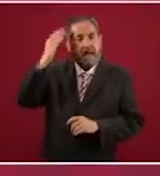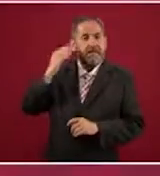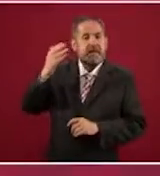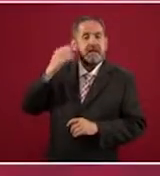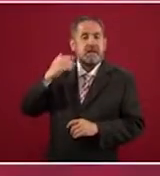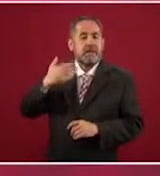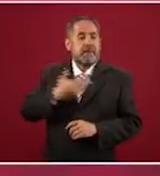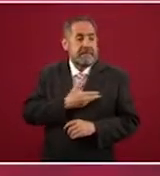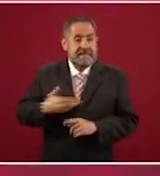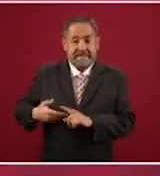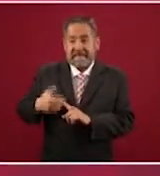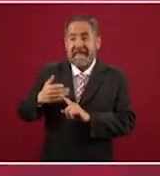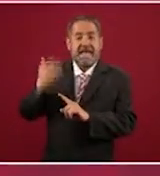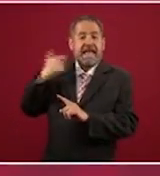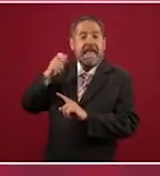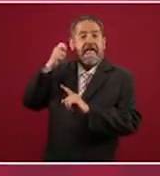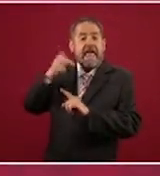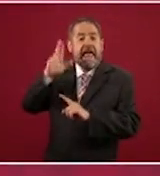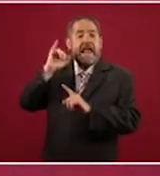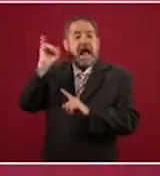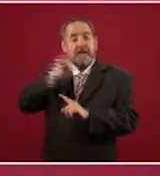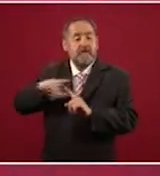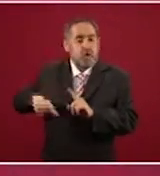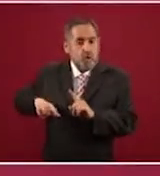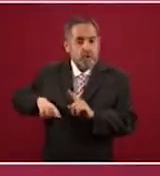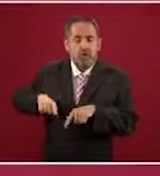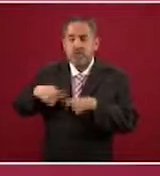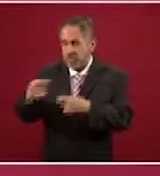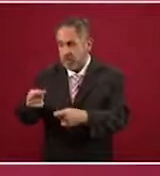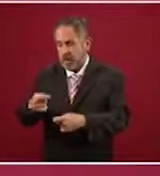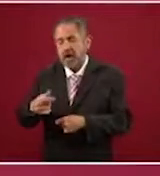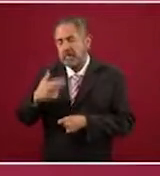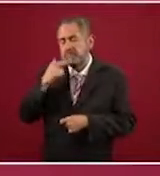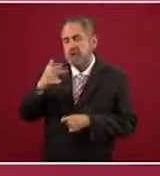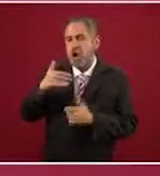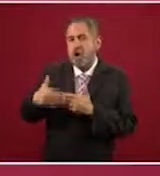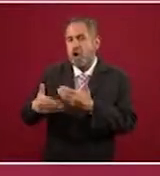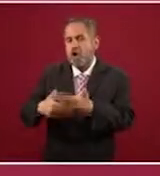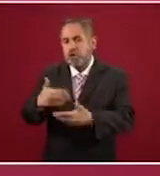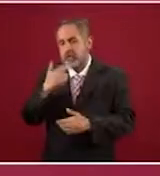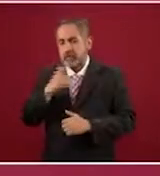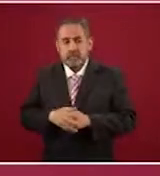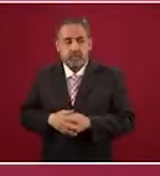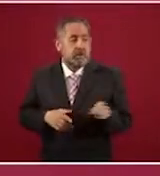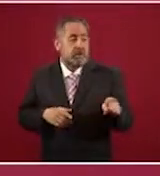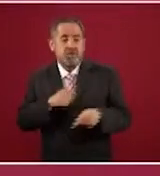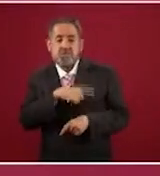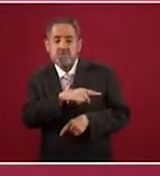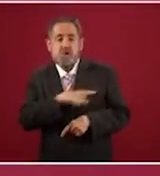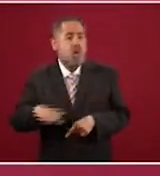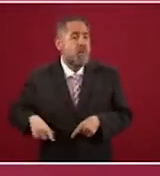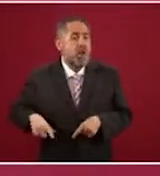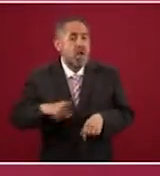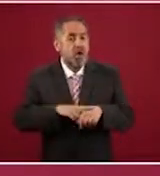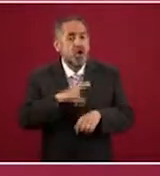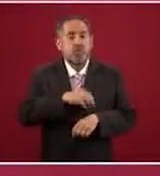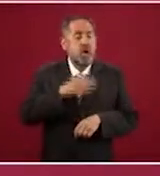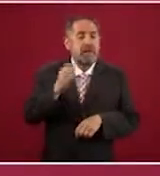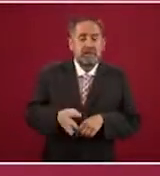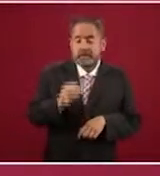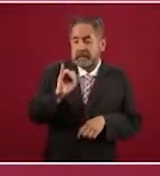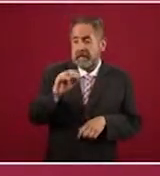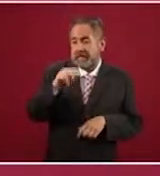gobierno, sino que además va a haber mucho mejores servicios de salud. En el caso de los gobernadores que no aceptan el INSABI, pues habría que